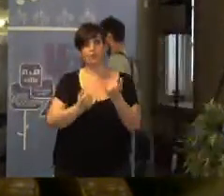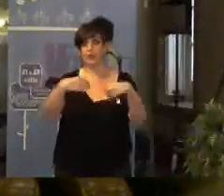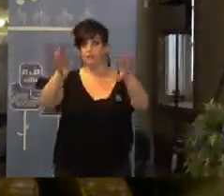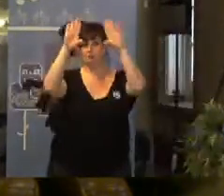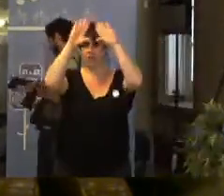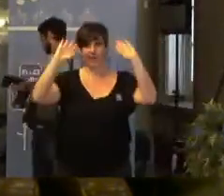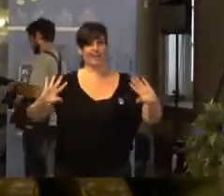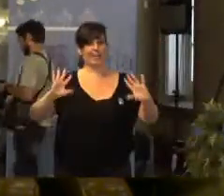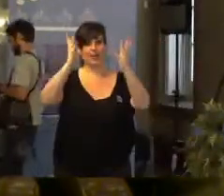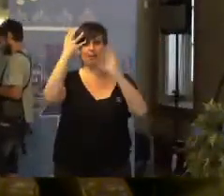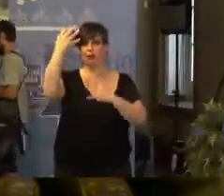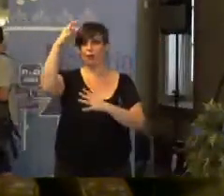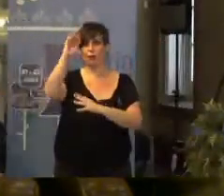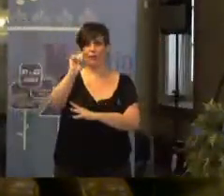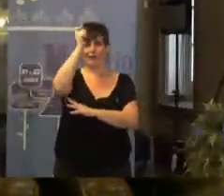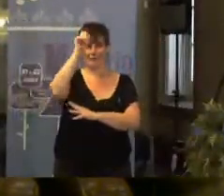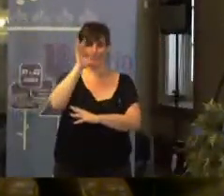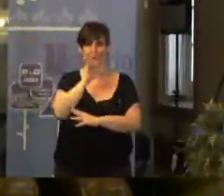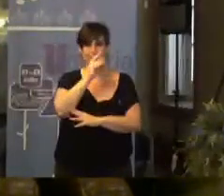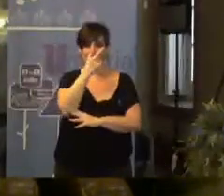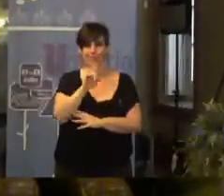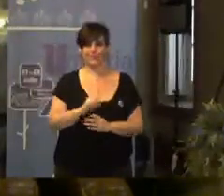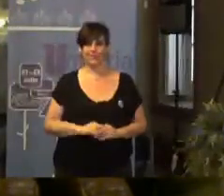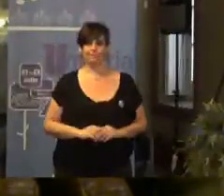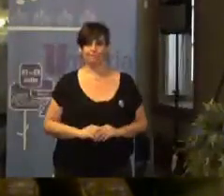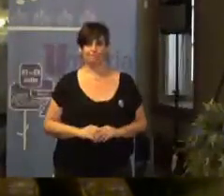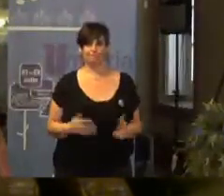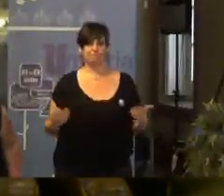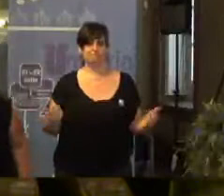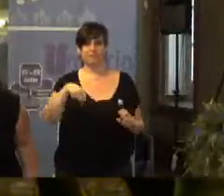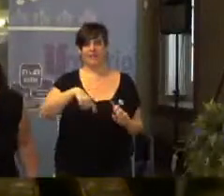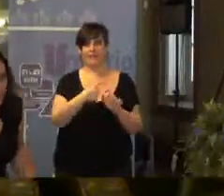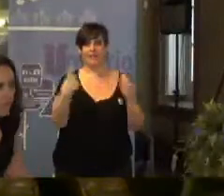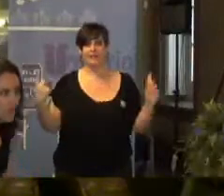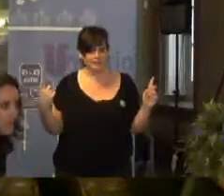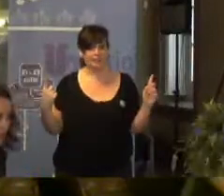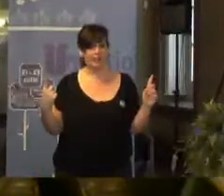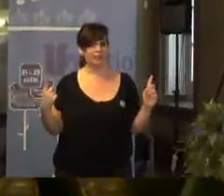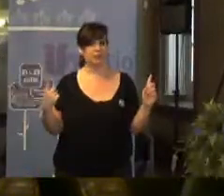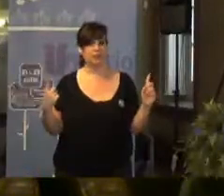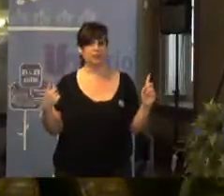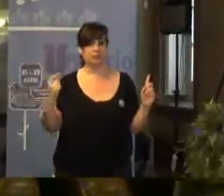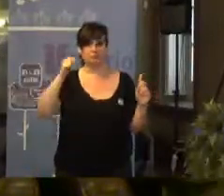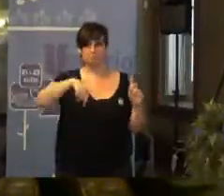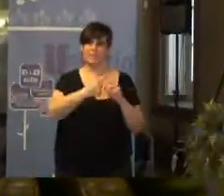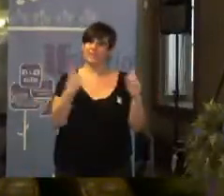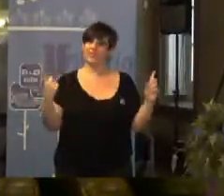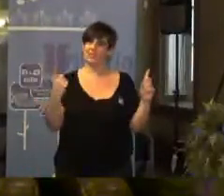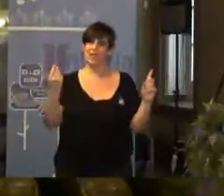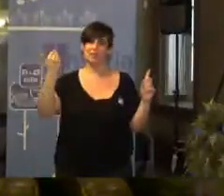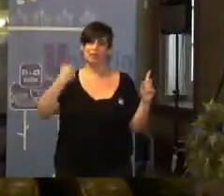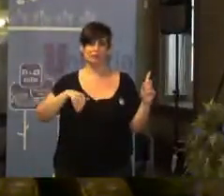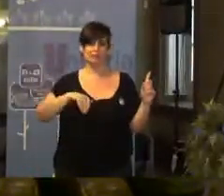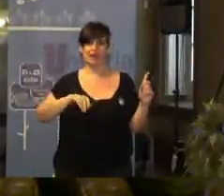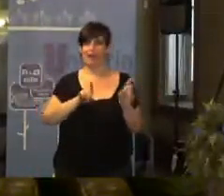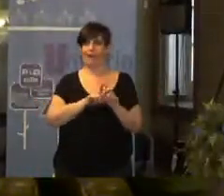XX. Entón, pois, este ano tivemos aí un golpe de subida da esperanza